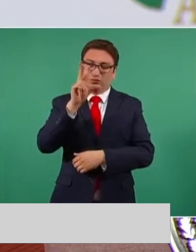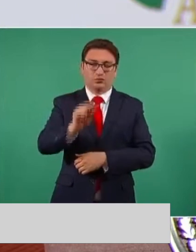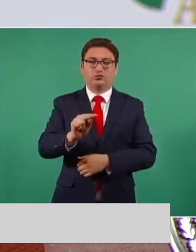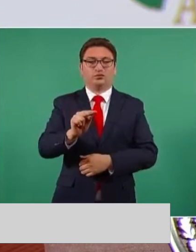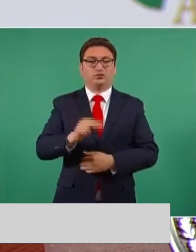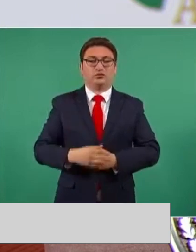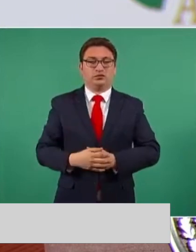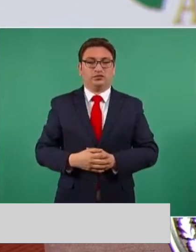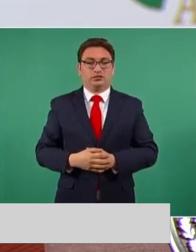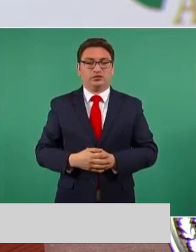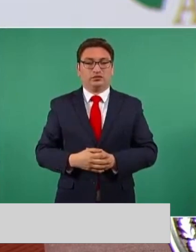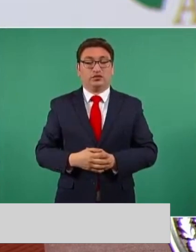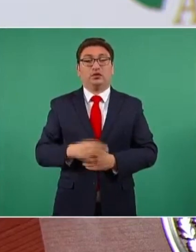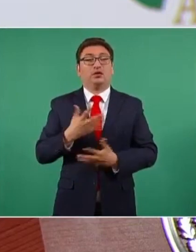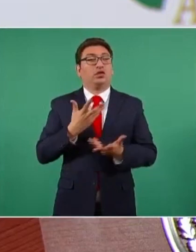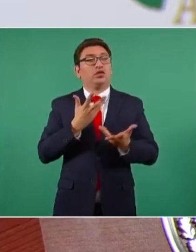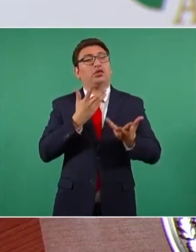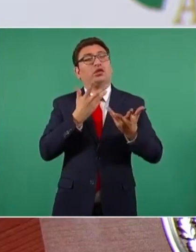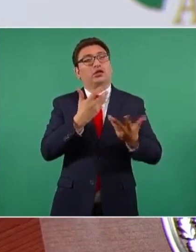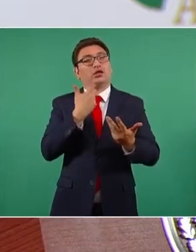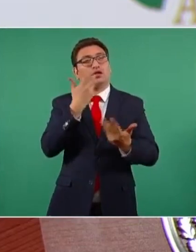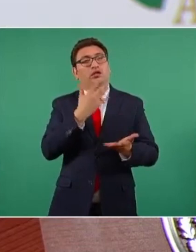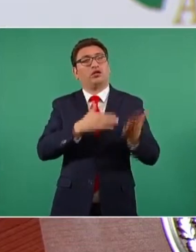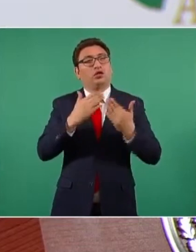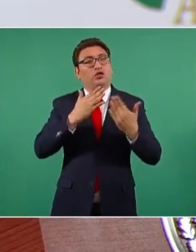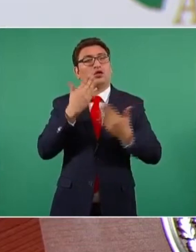y aspirar a ser fifí.